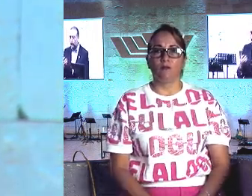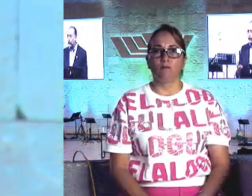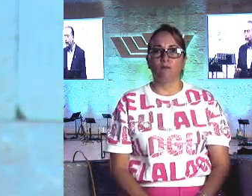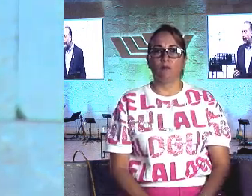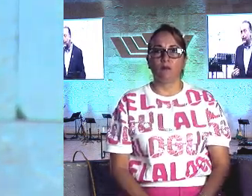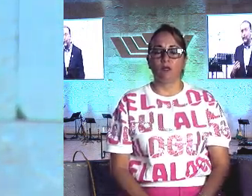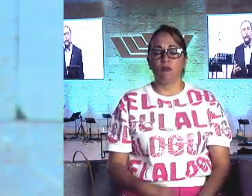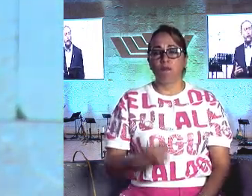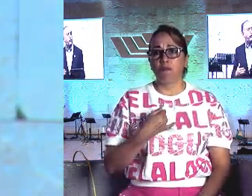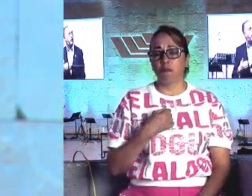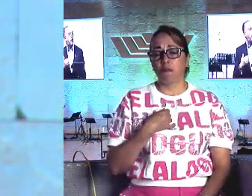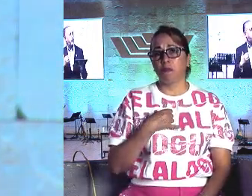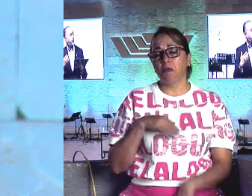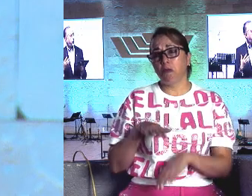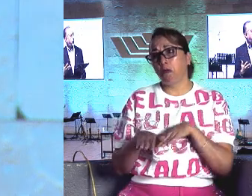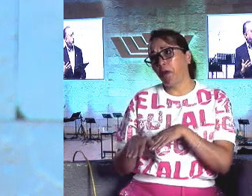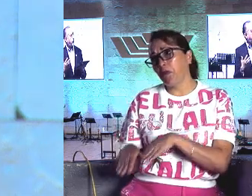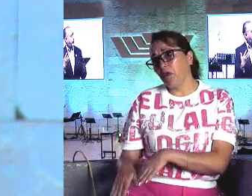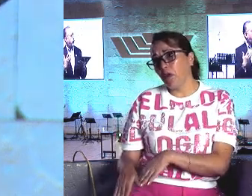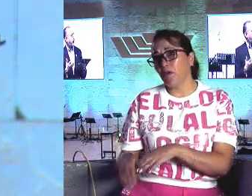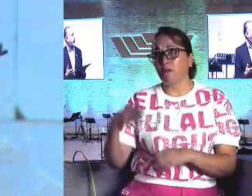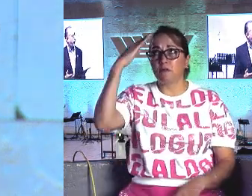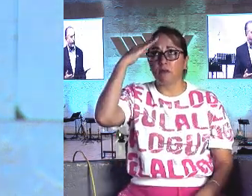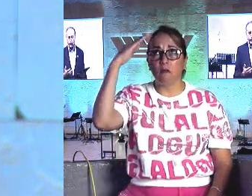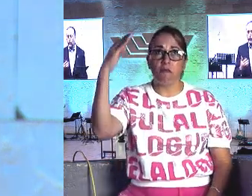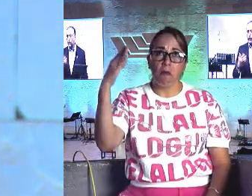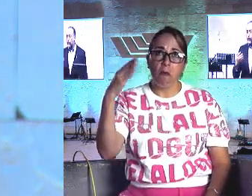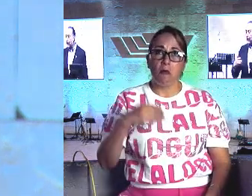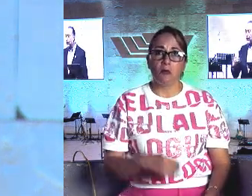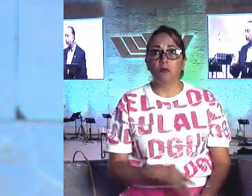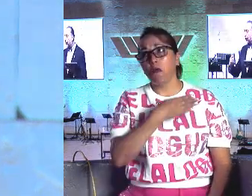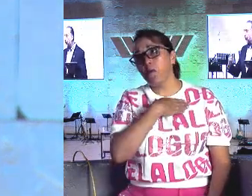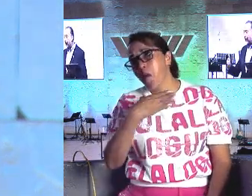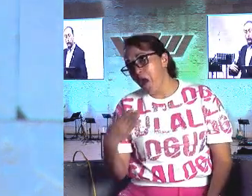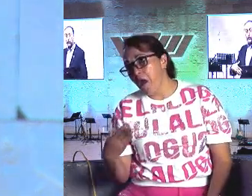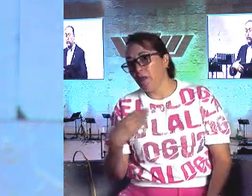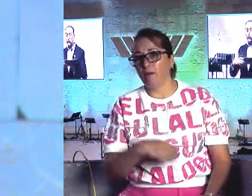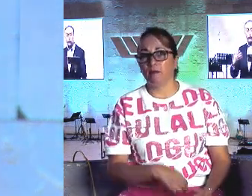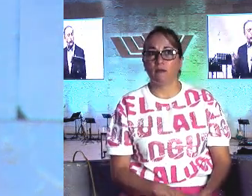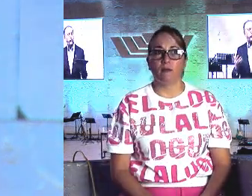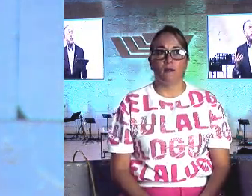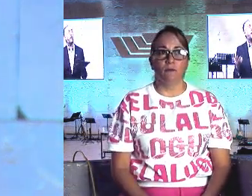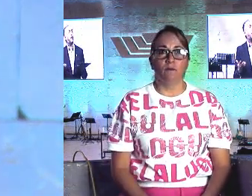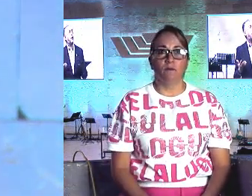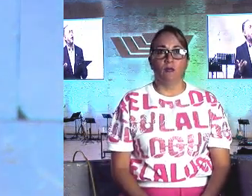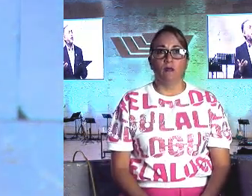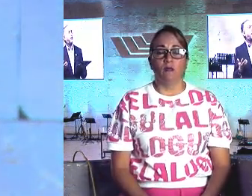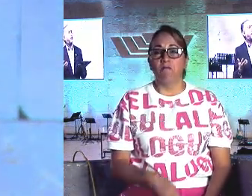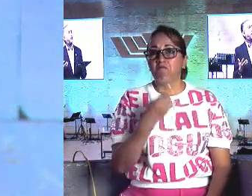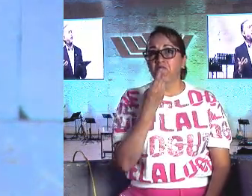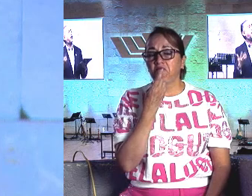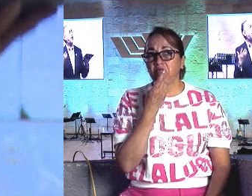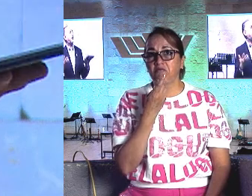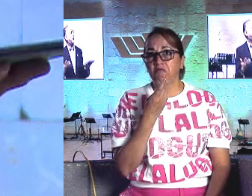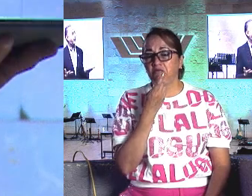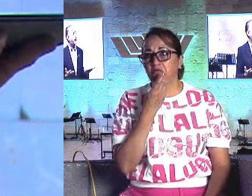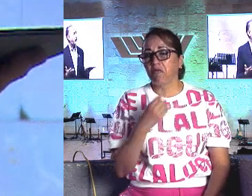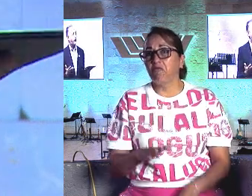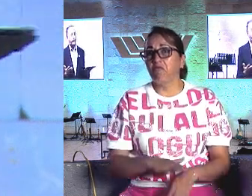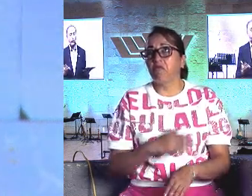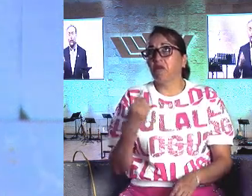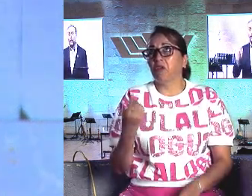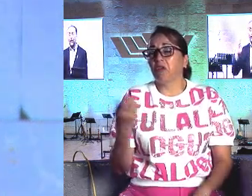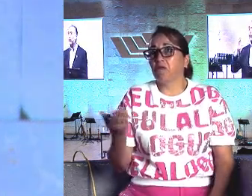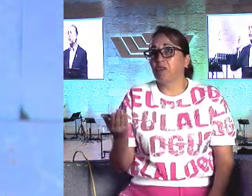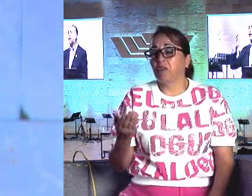tan bien, te he servido, mira, he sido una linda persona, bla, bla, bla, bla. Nos echamos flores, Señor, ¿por qué me haces esto? Entonces